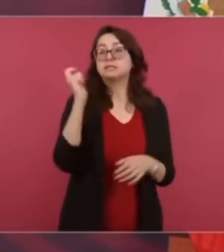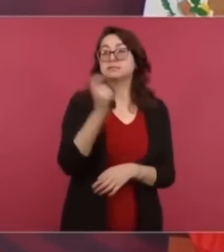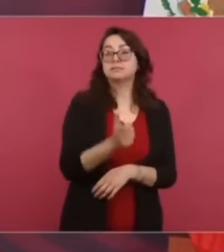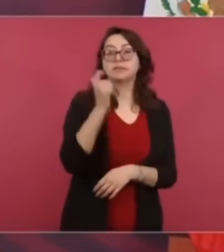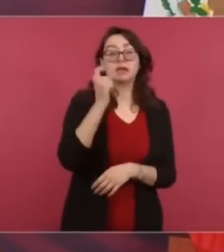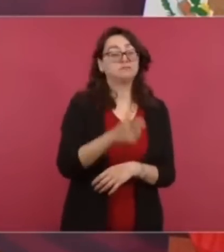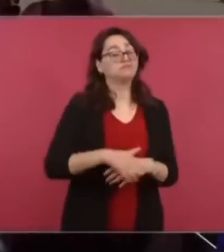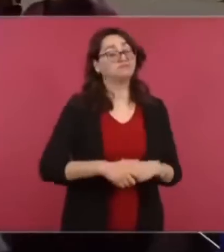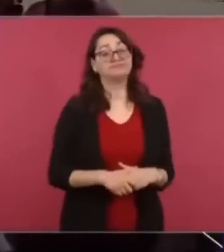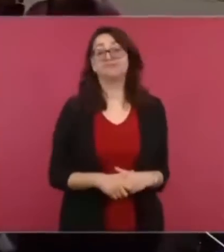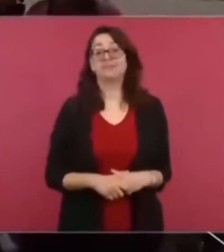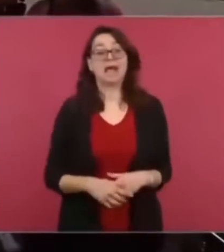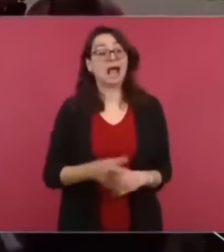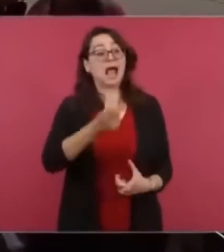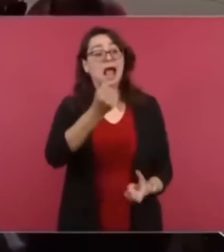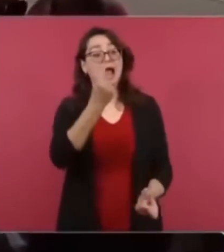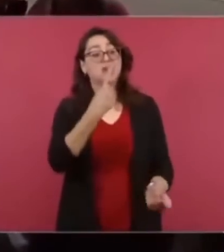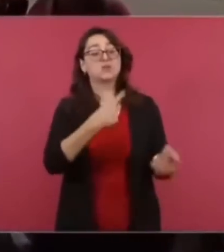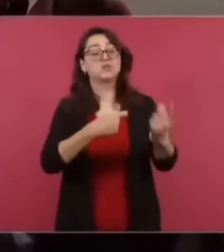Hay quienes